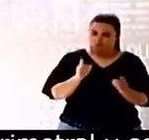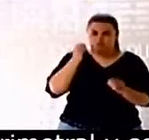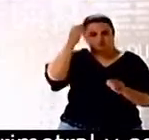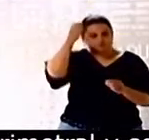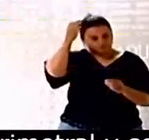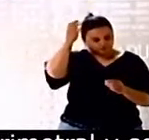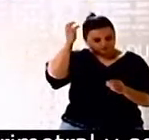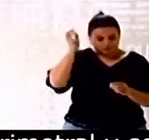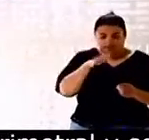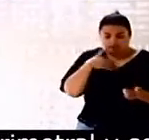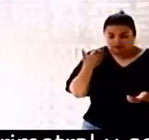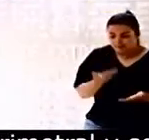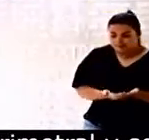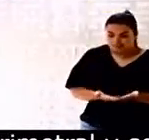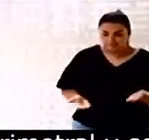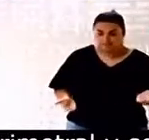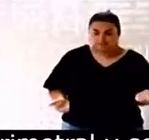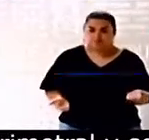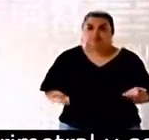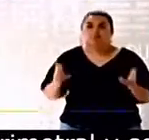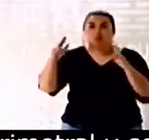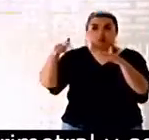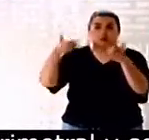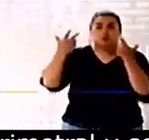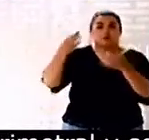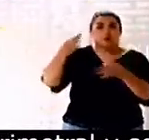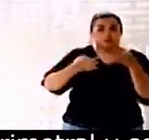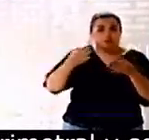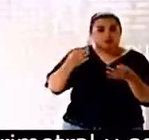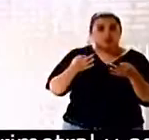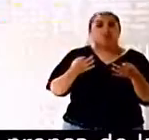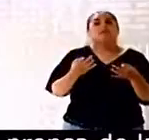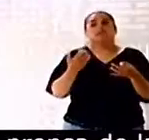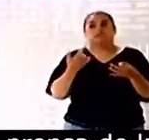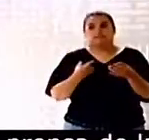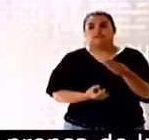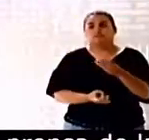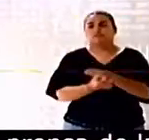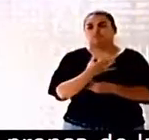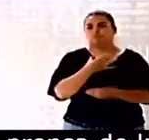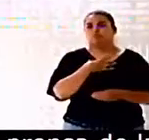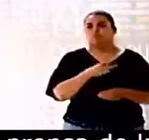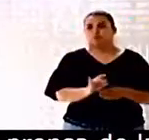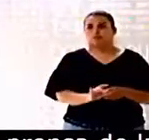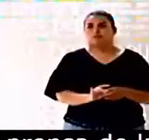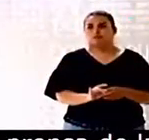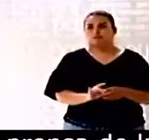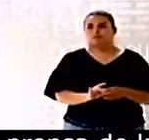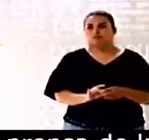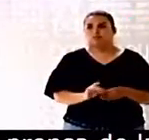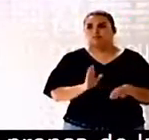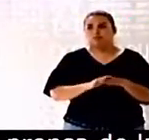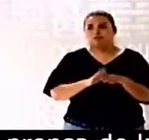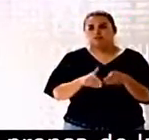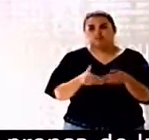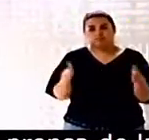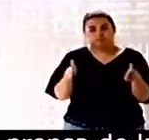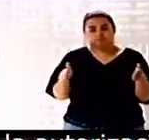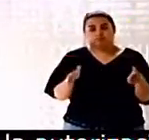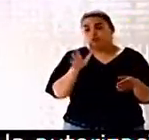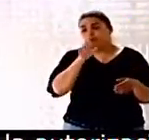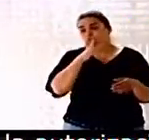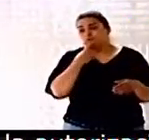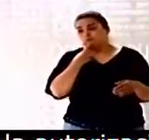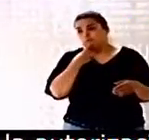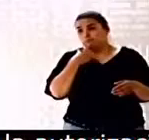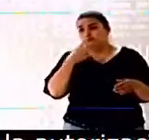que no venga la autorización judicial, no puede ir al DOE para entrar en vigor, porque digamos que es un